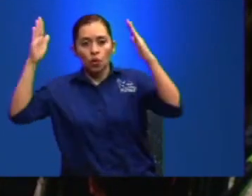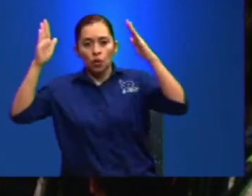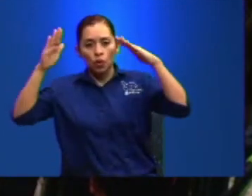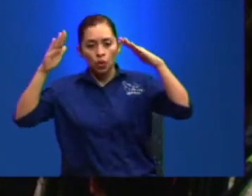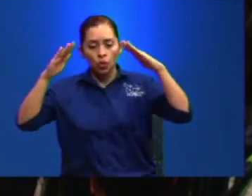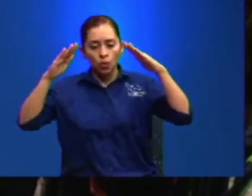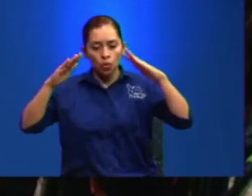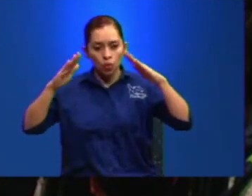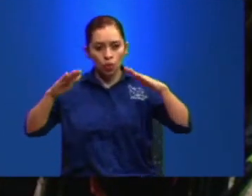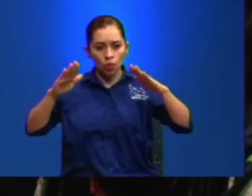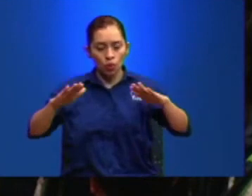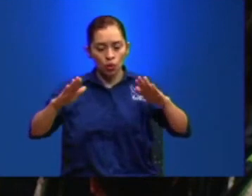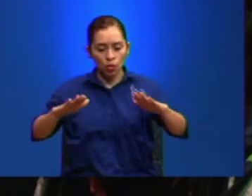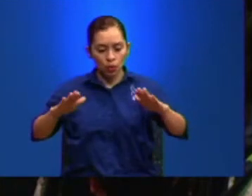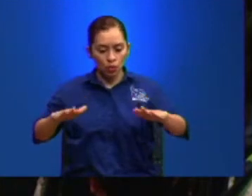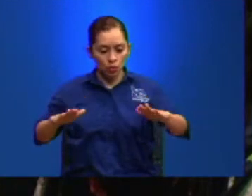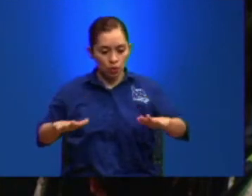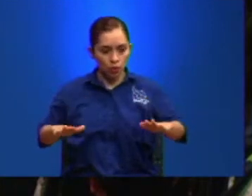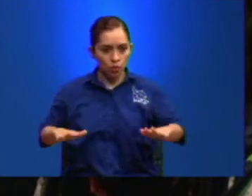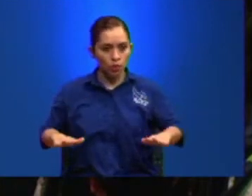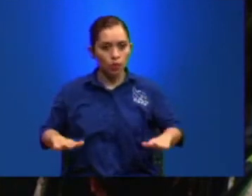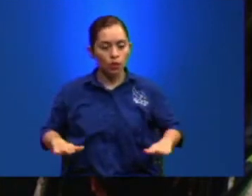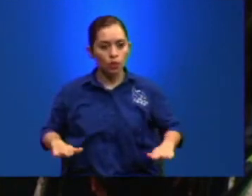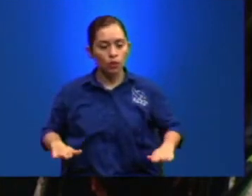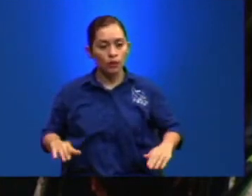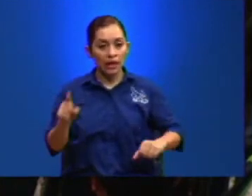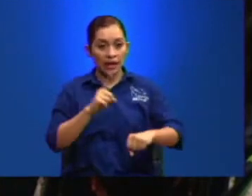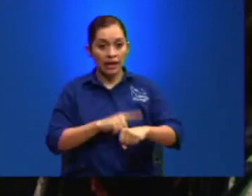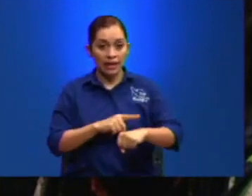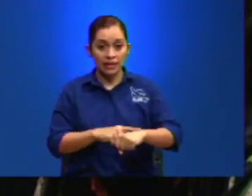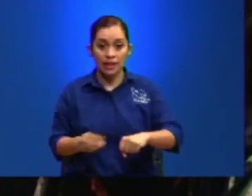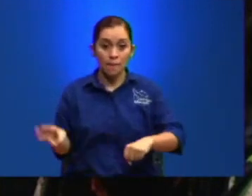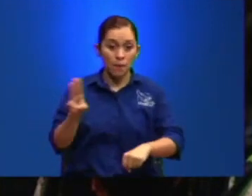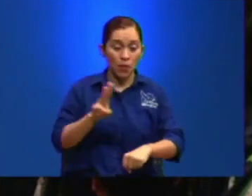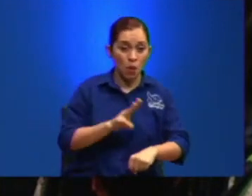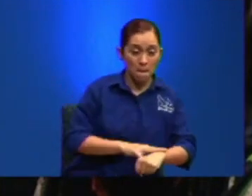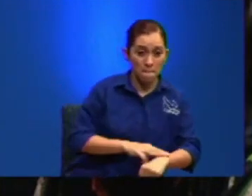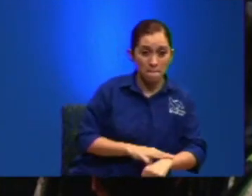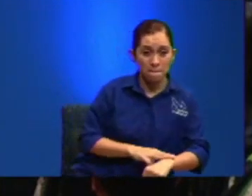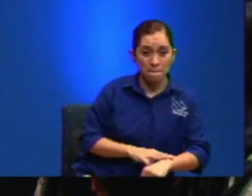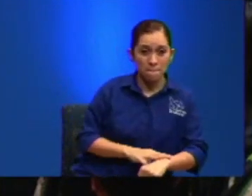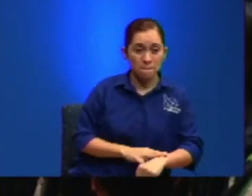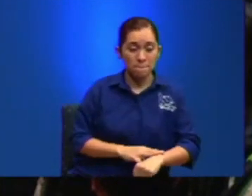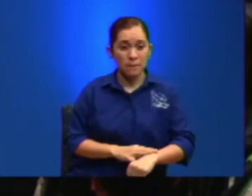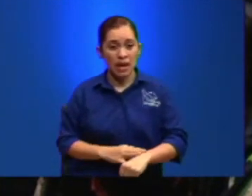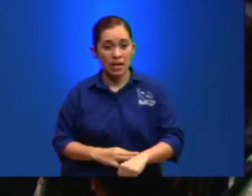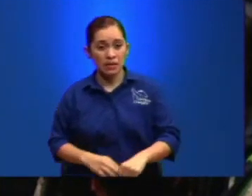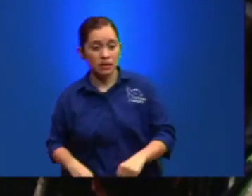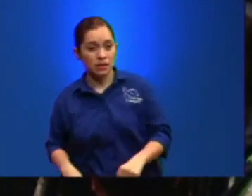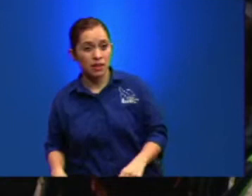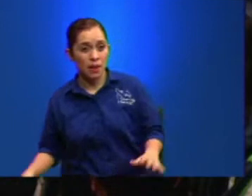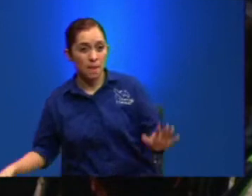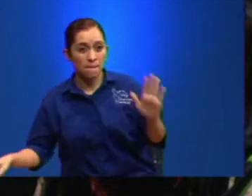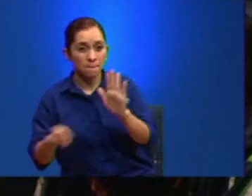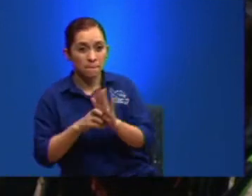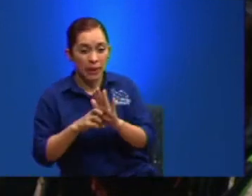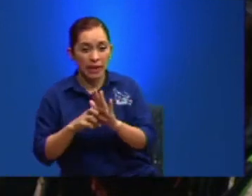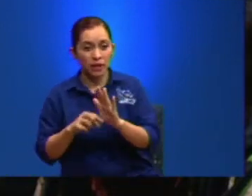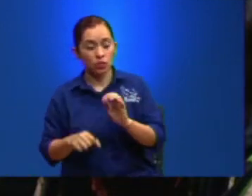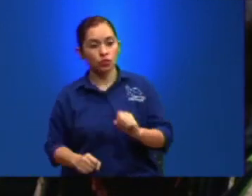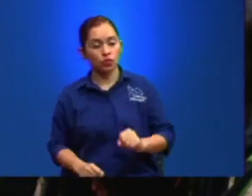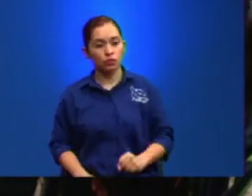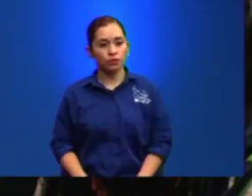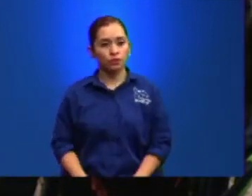es el tiempo más peligroso cuando yo le hice la observación a mis hermanos algunos pastores